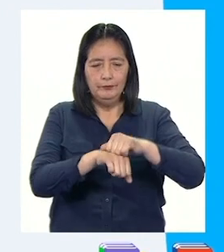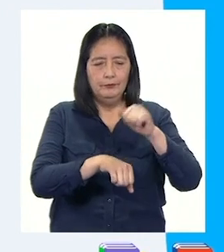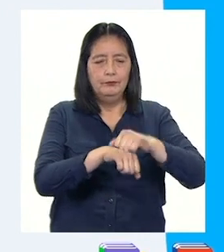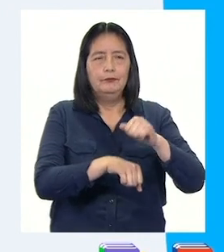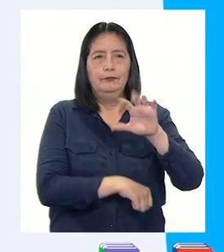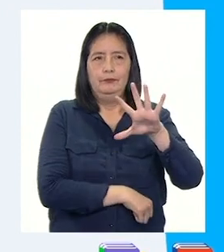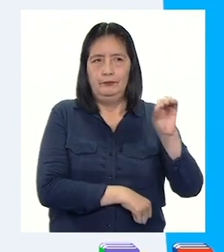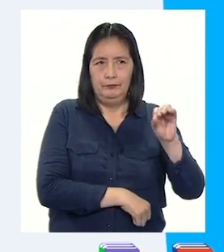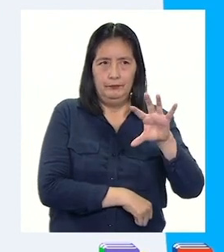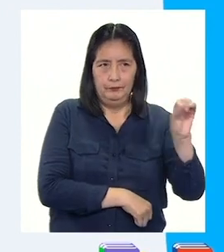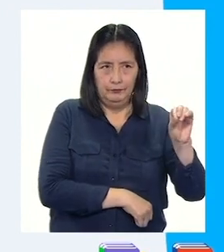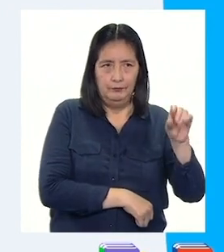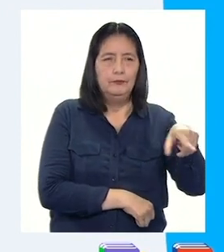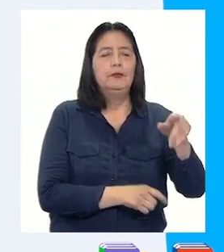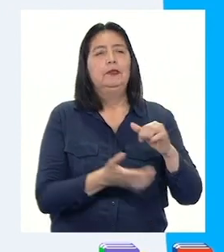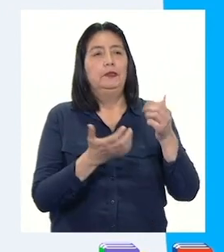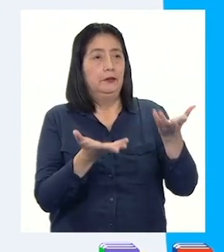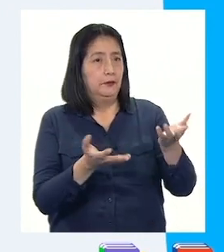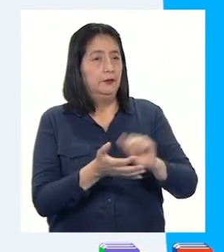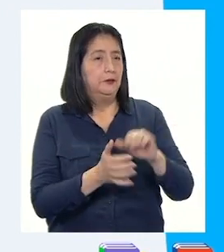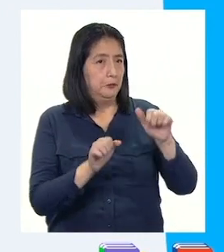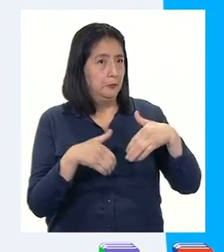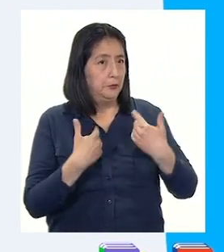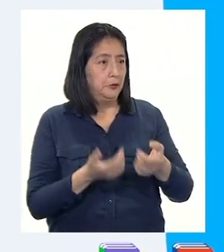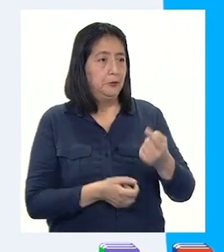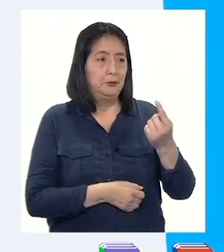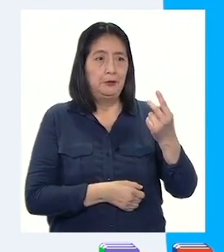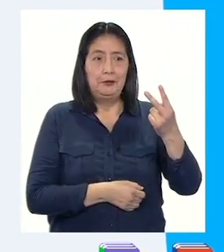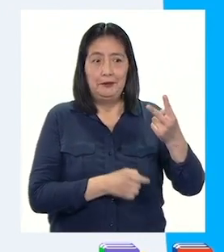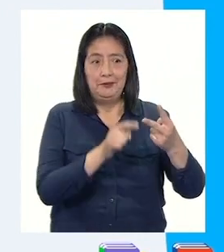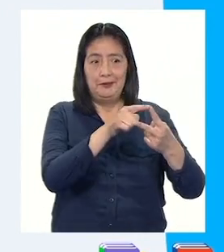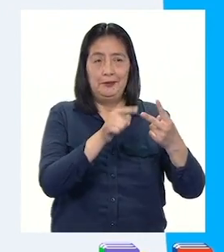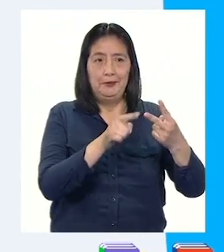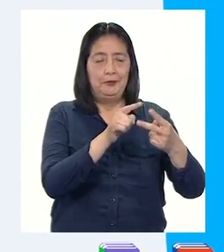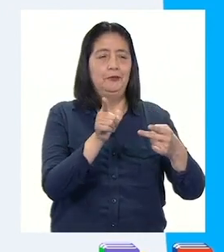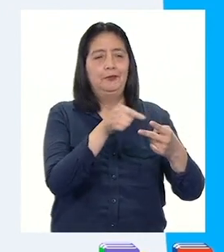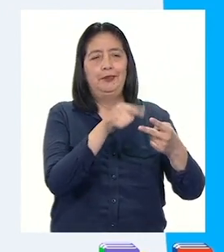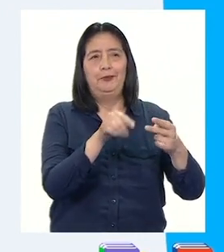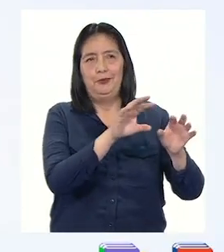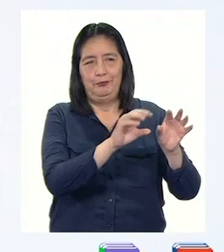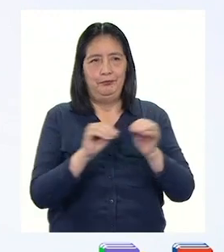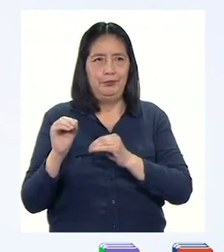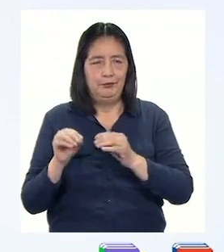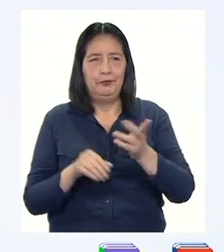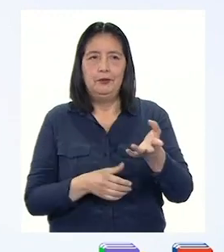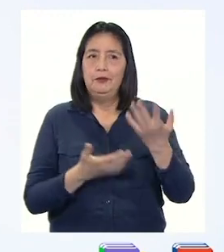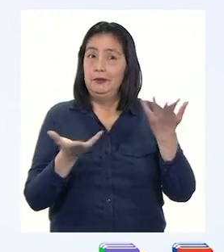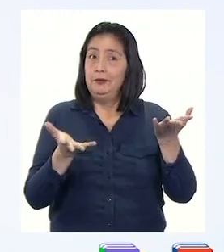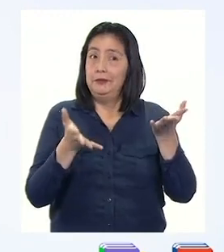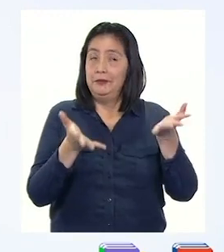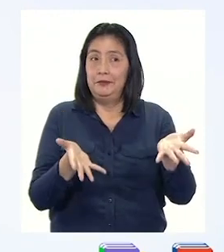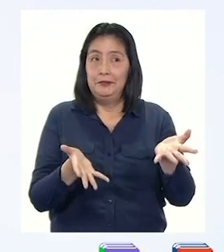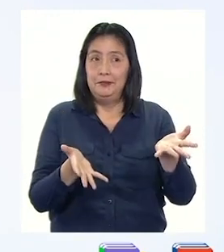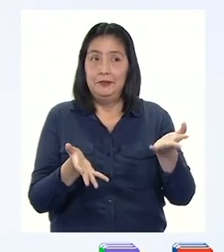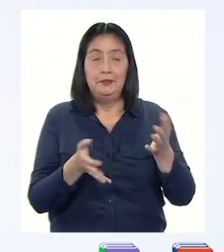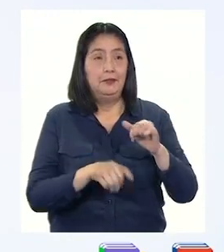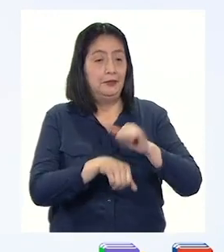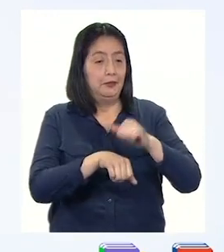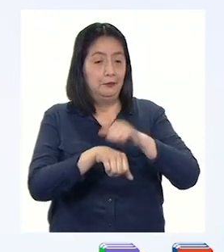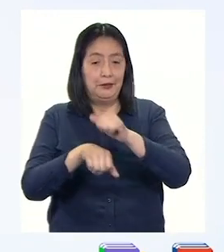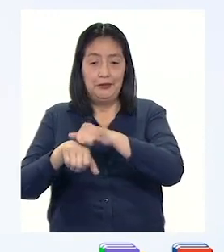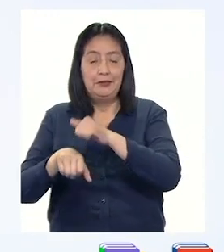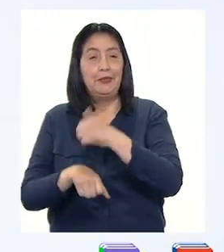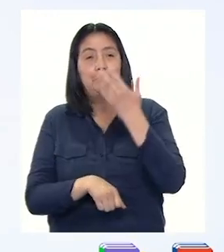de 50 y de ese modo lograr que estas piedritas se anulen entre sí. Finalmente, las